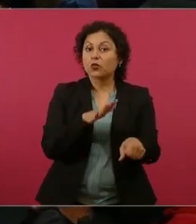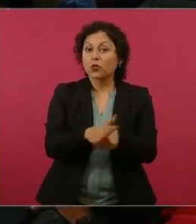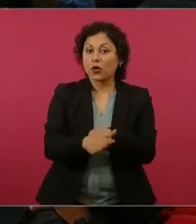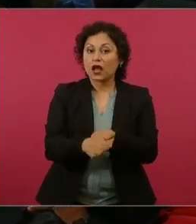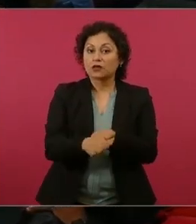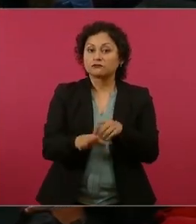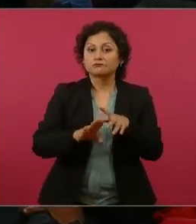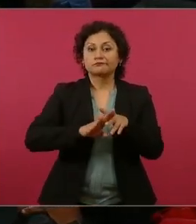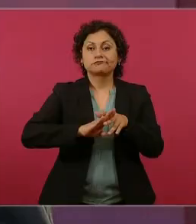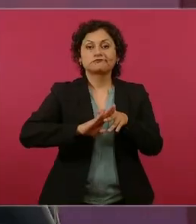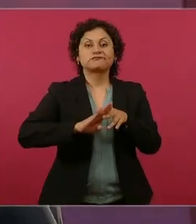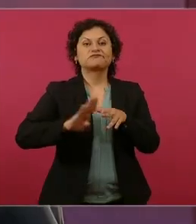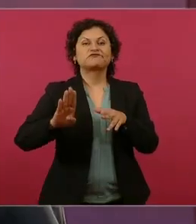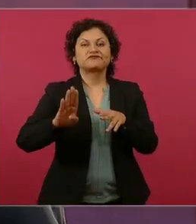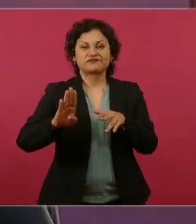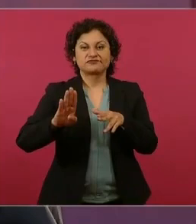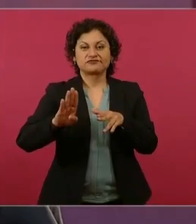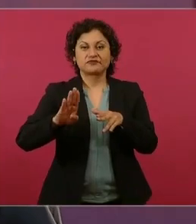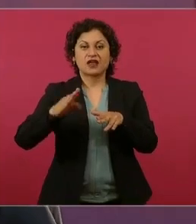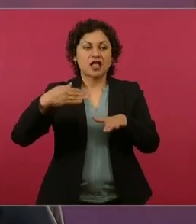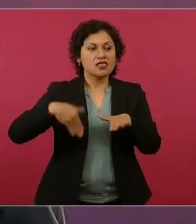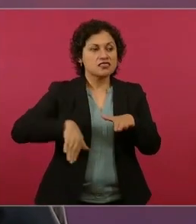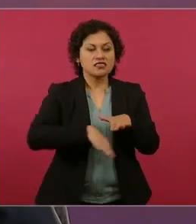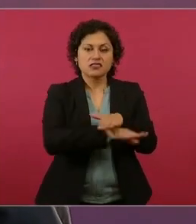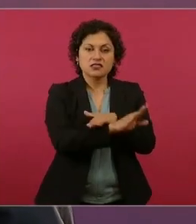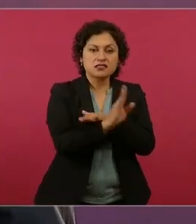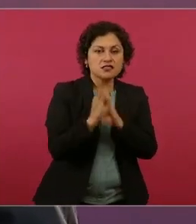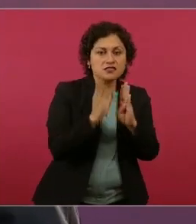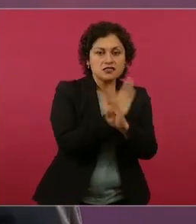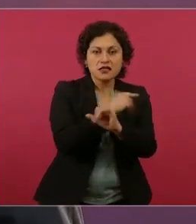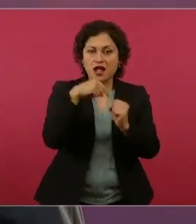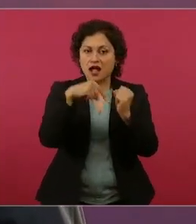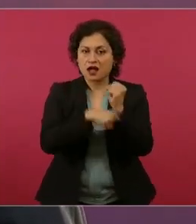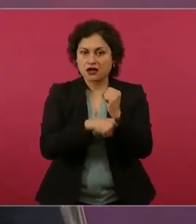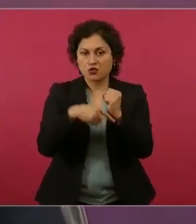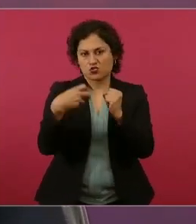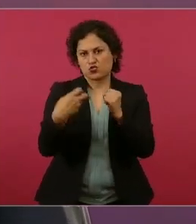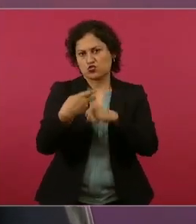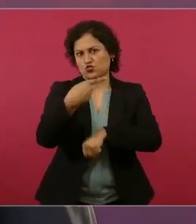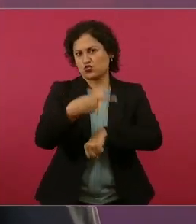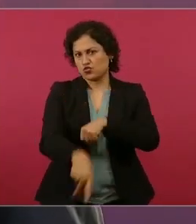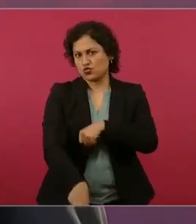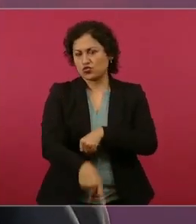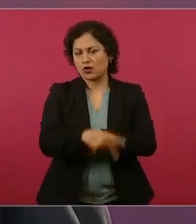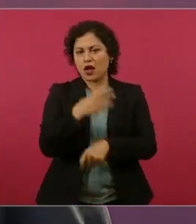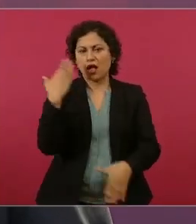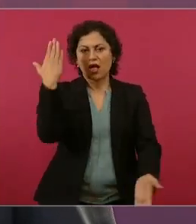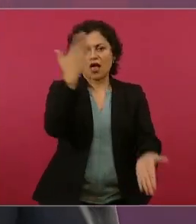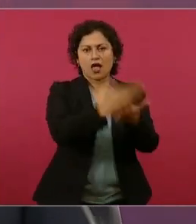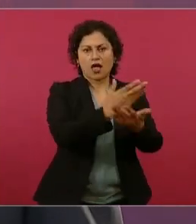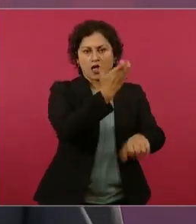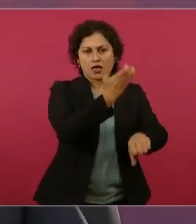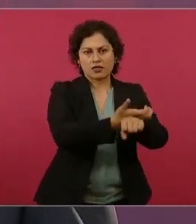atravesar todo nuestro territorio para llegar a Estados Unidos.